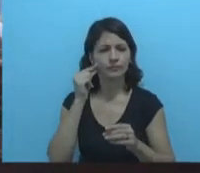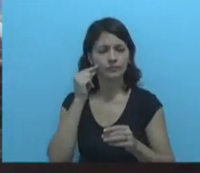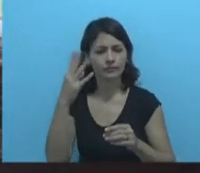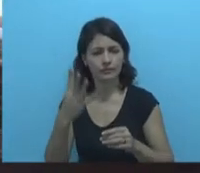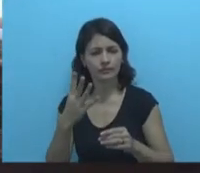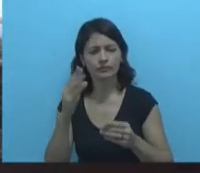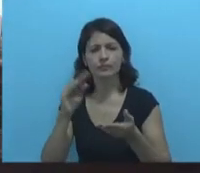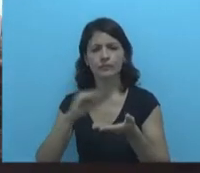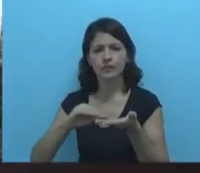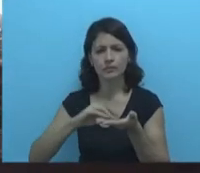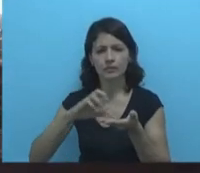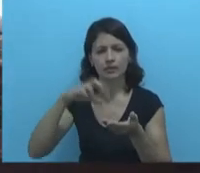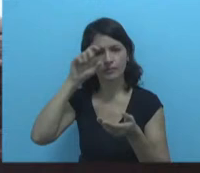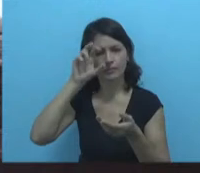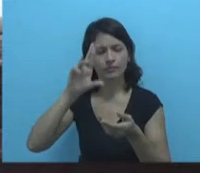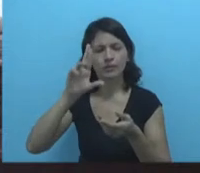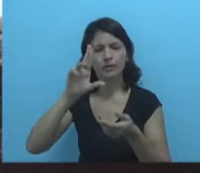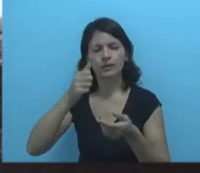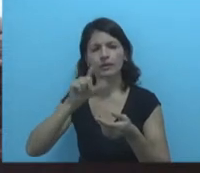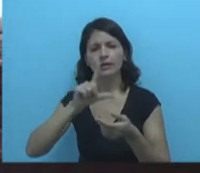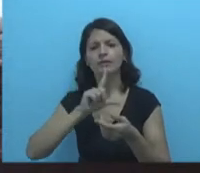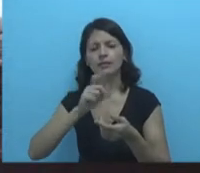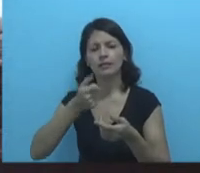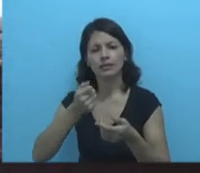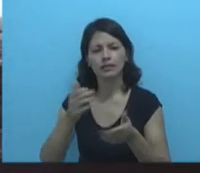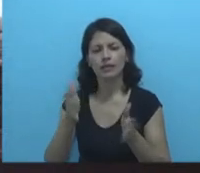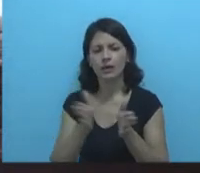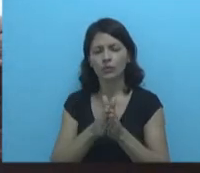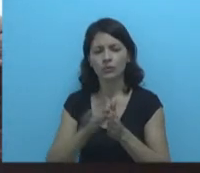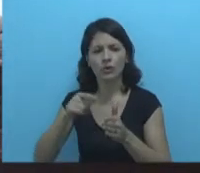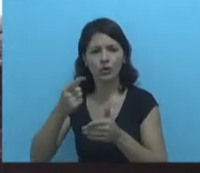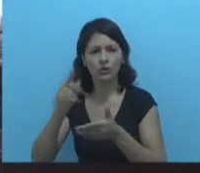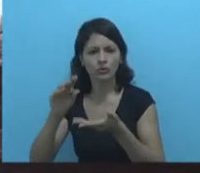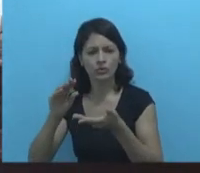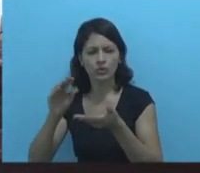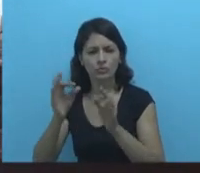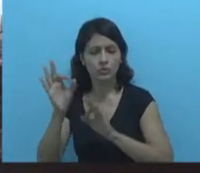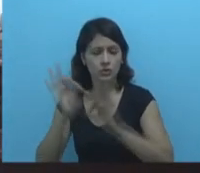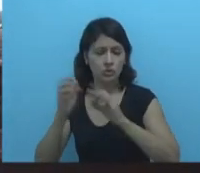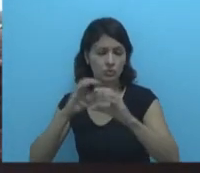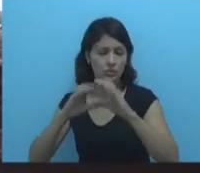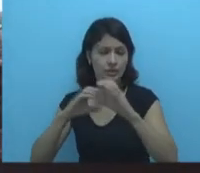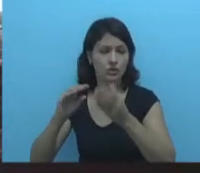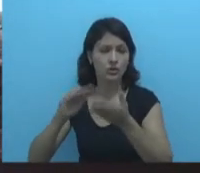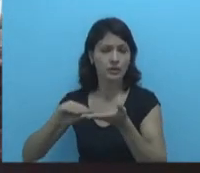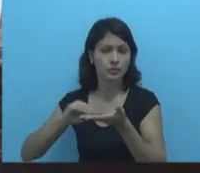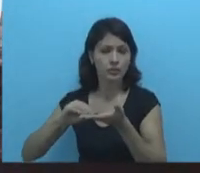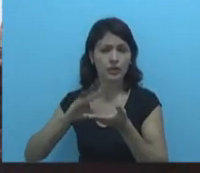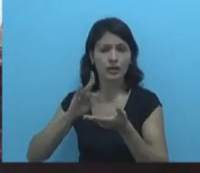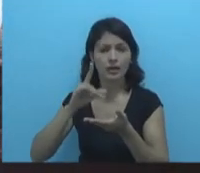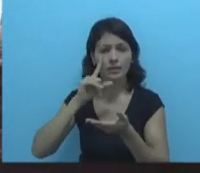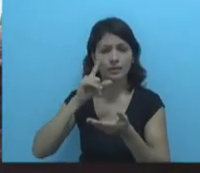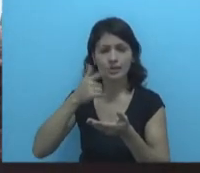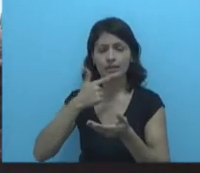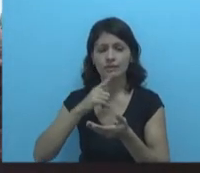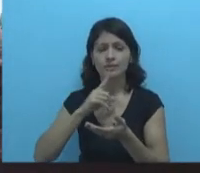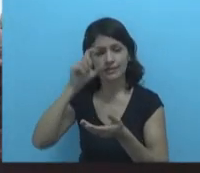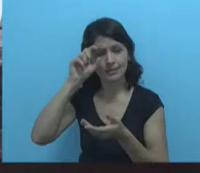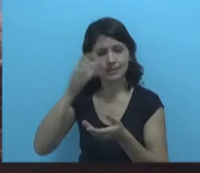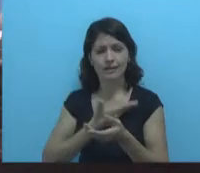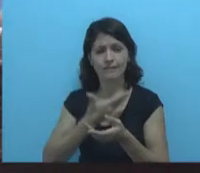de la diputada Peralta, que lleva adjunto el proyecto de comunicación 42.404 de la diputada Di Stefano y